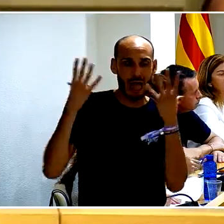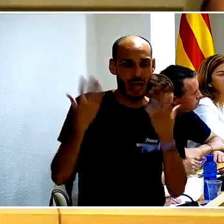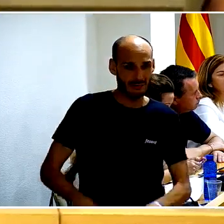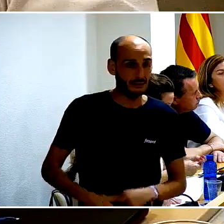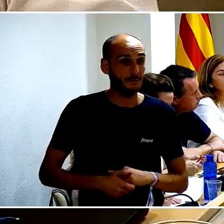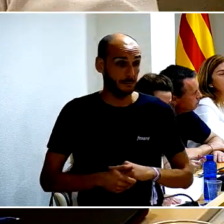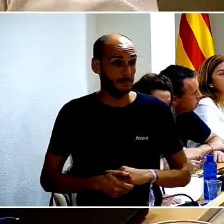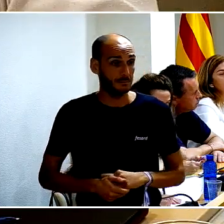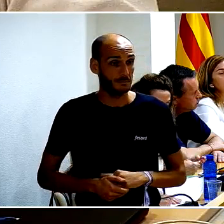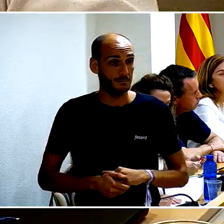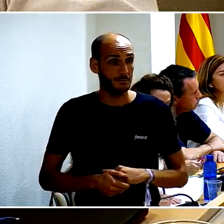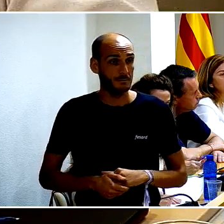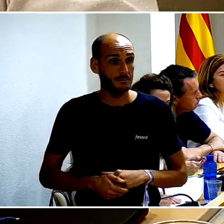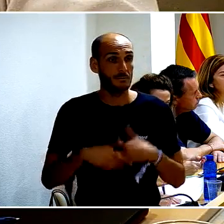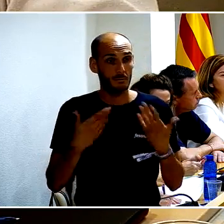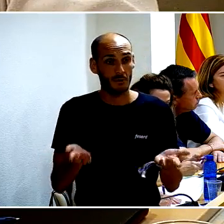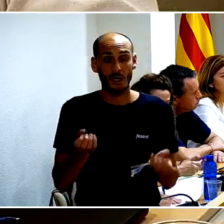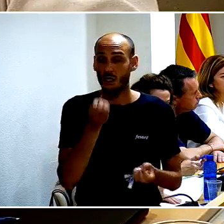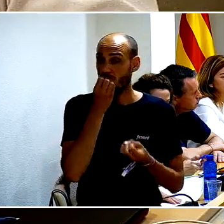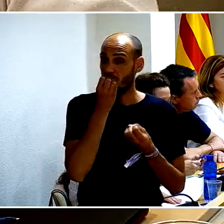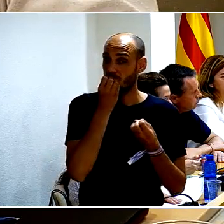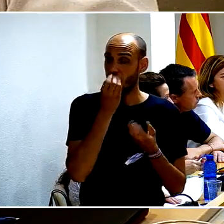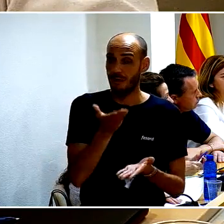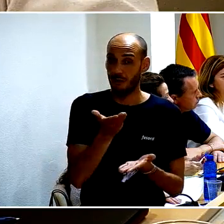en la petición de información se nos manda